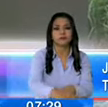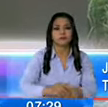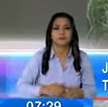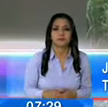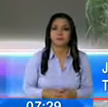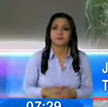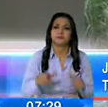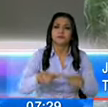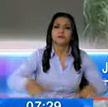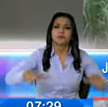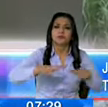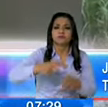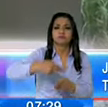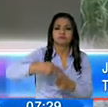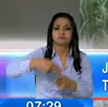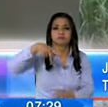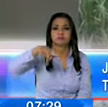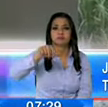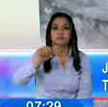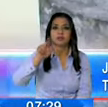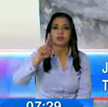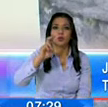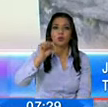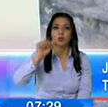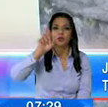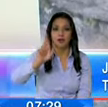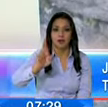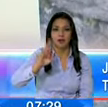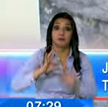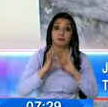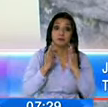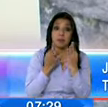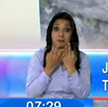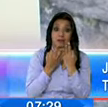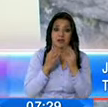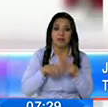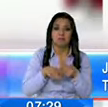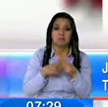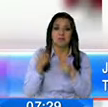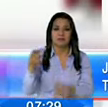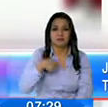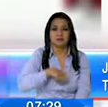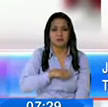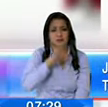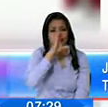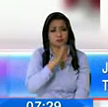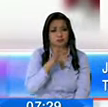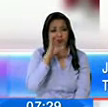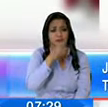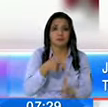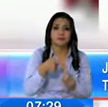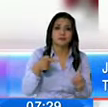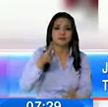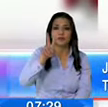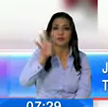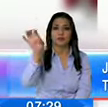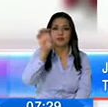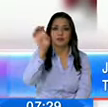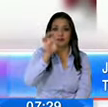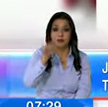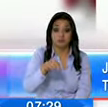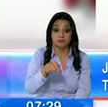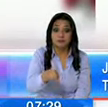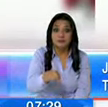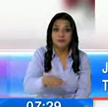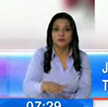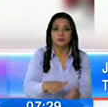sector conocido como Paucarbamba. Su familia inició desde España su búsqueda desde el 2 de enero, un día después de